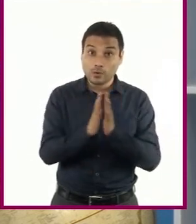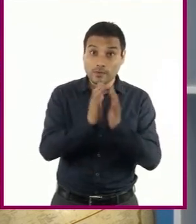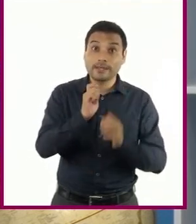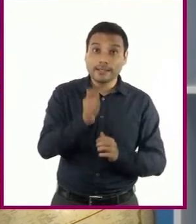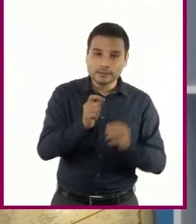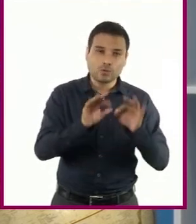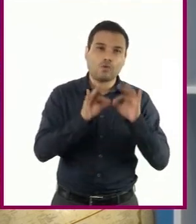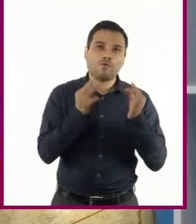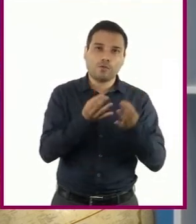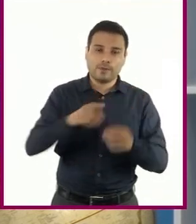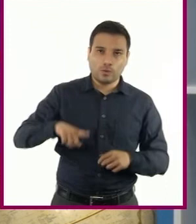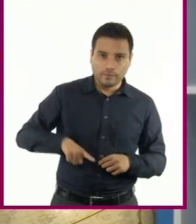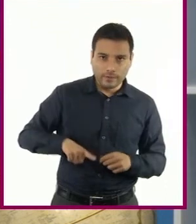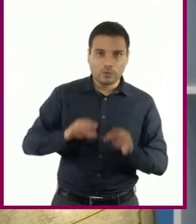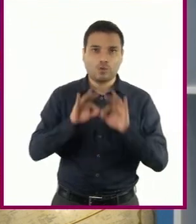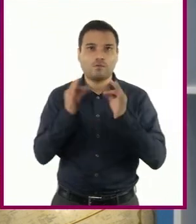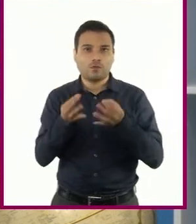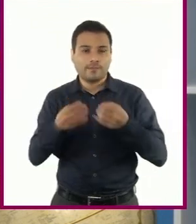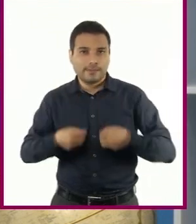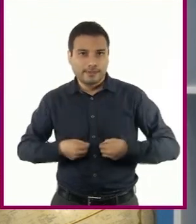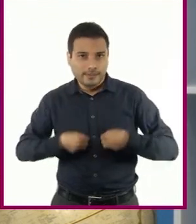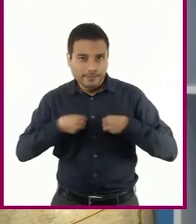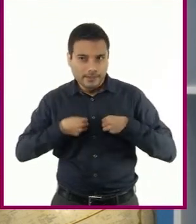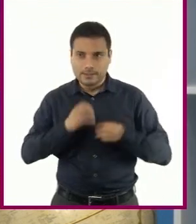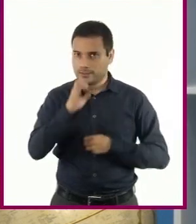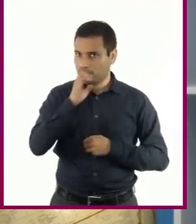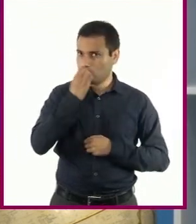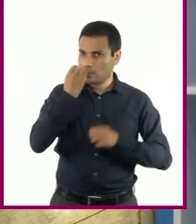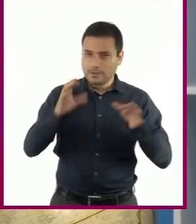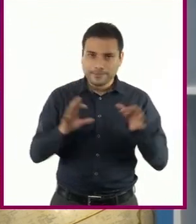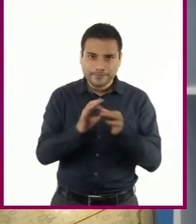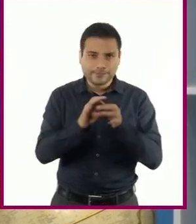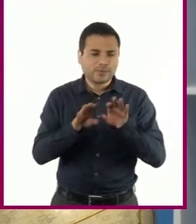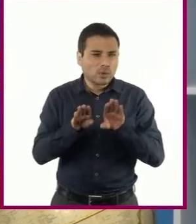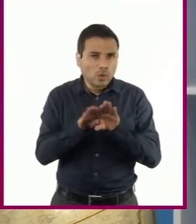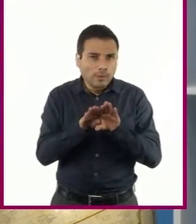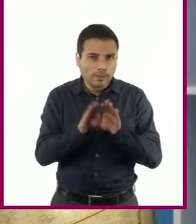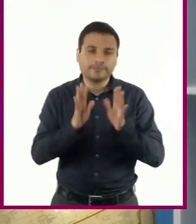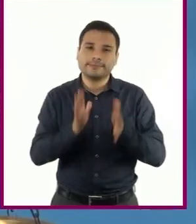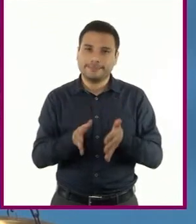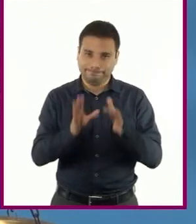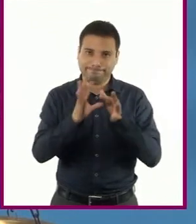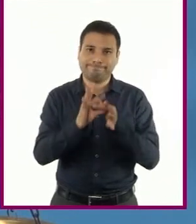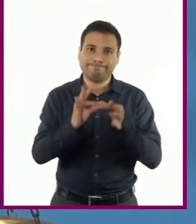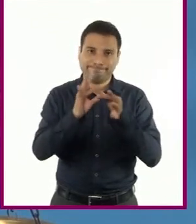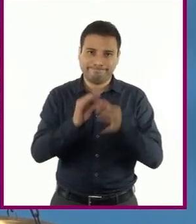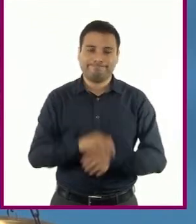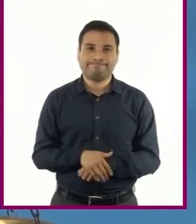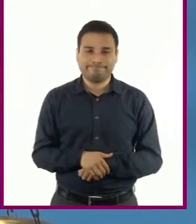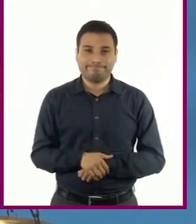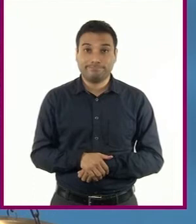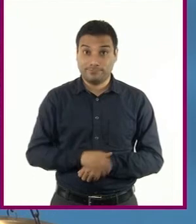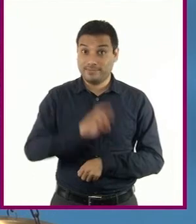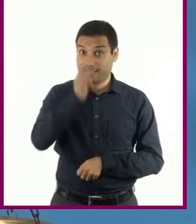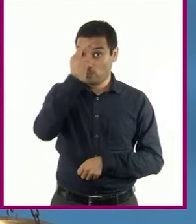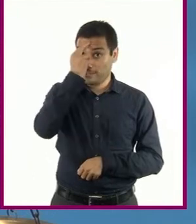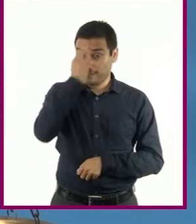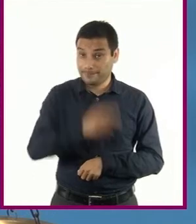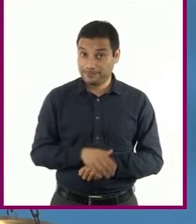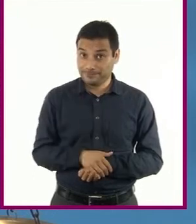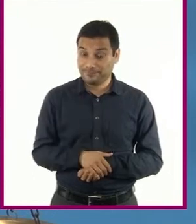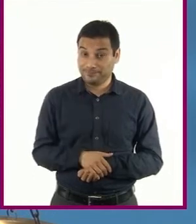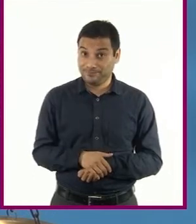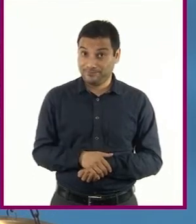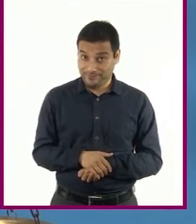de vida y su vinculación con la escuela por medio de la convivencia democrática. No debemos olvidar que, además